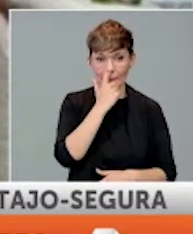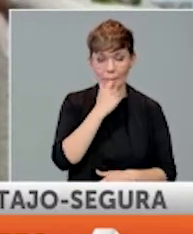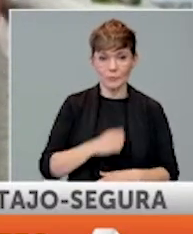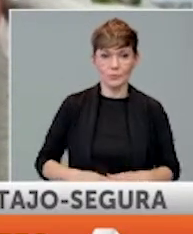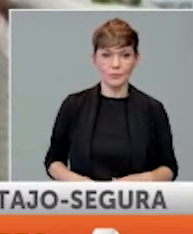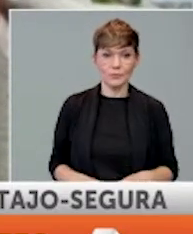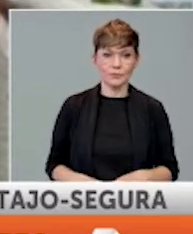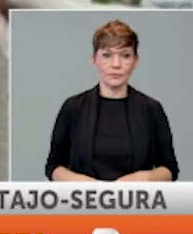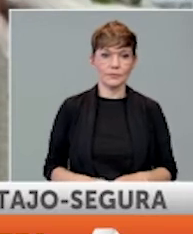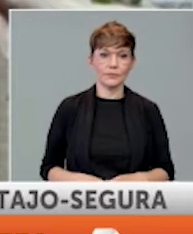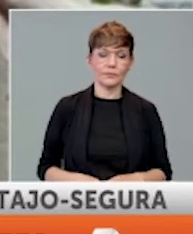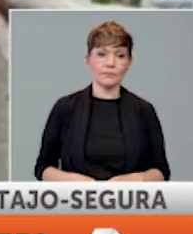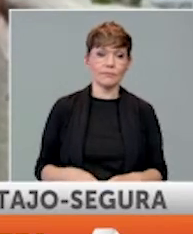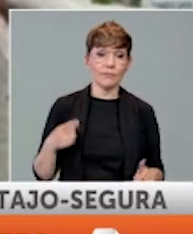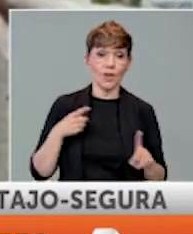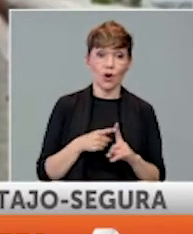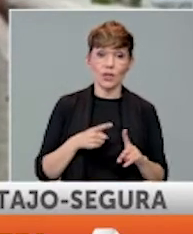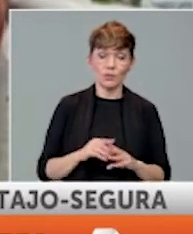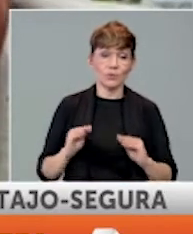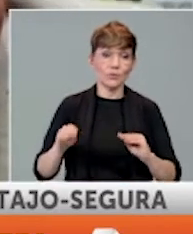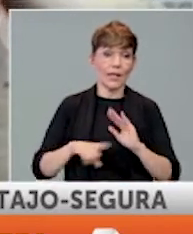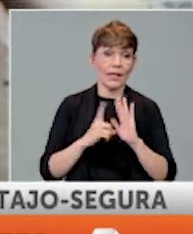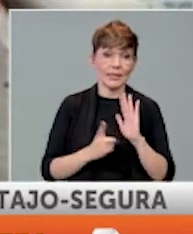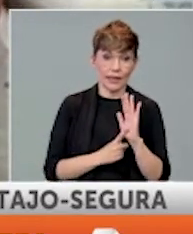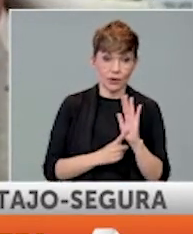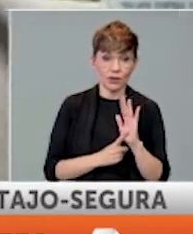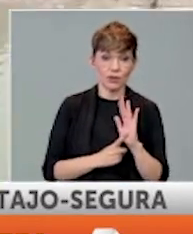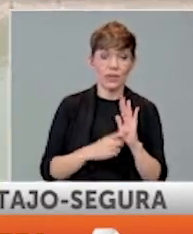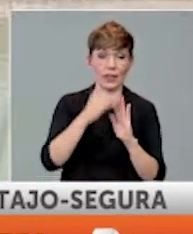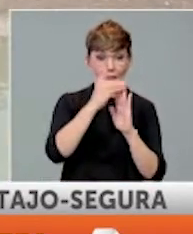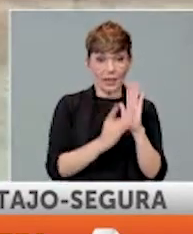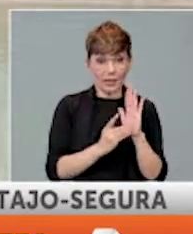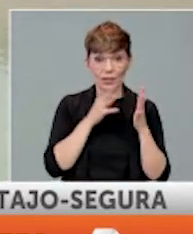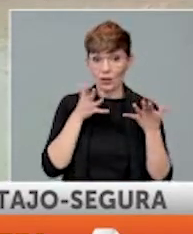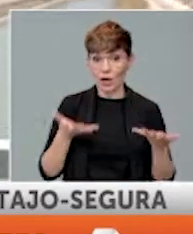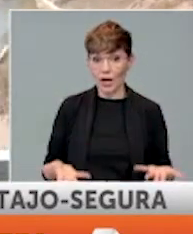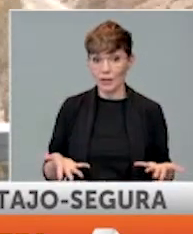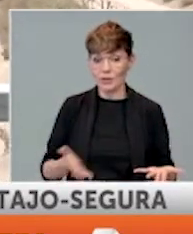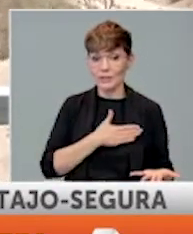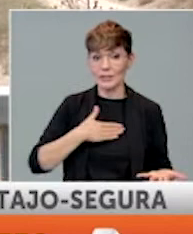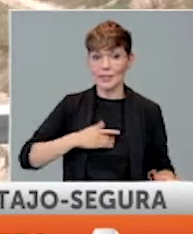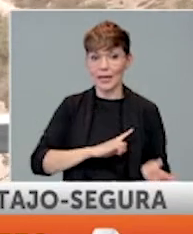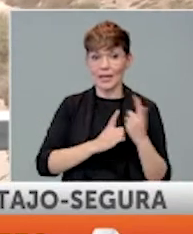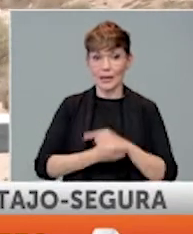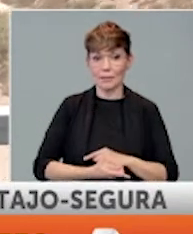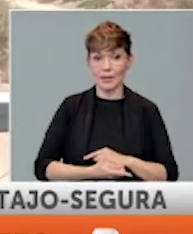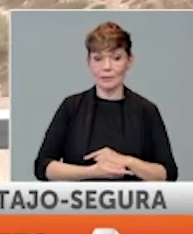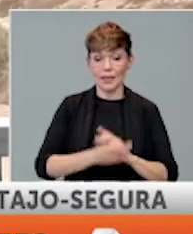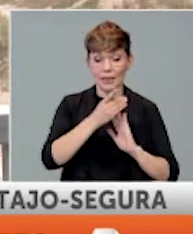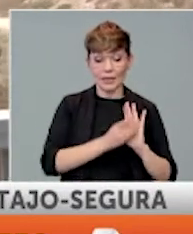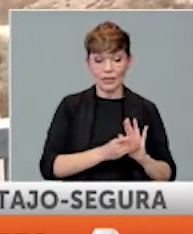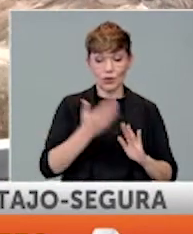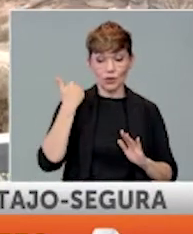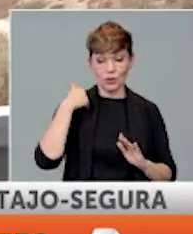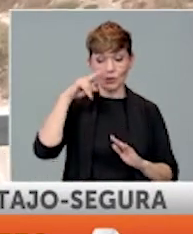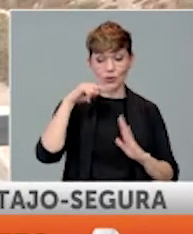objetivo está definido en la legislación, en el Real Decreto vigente, que ahora se pretende sustituir, que es de 2014... y que